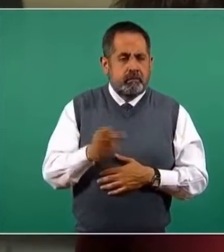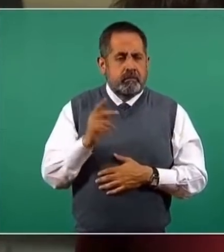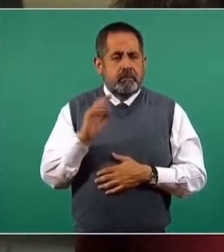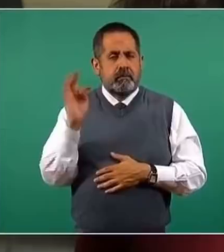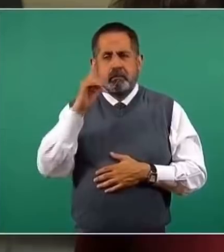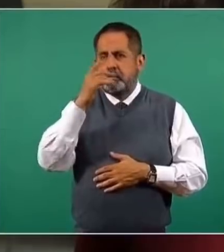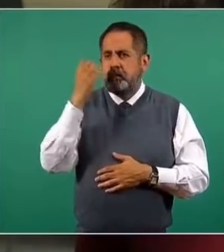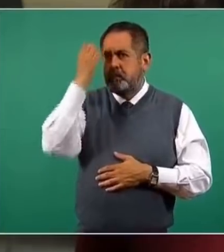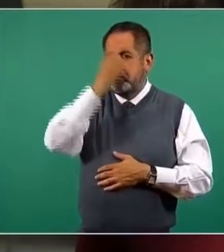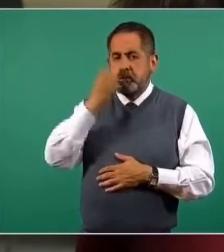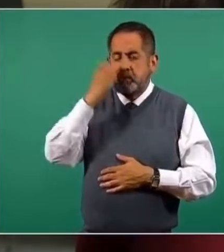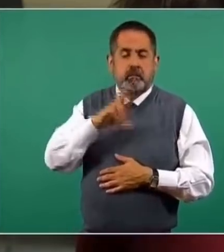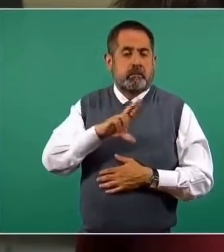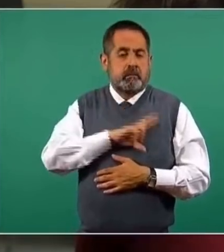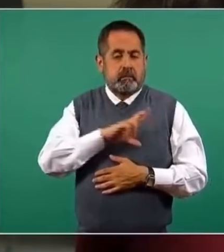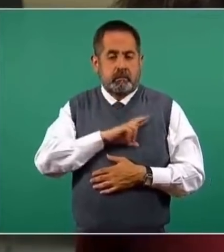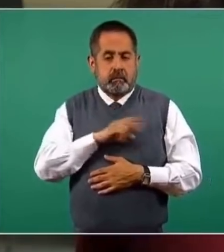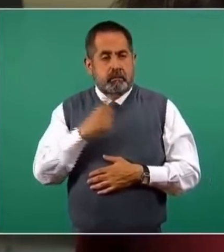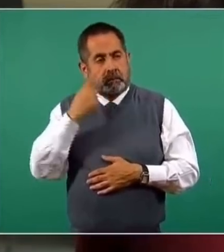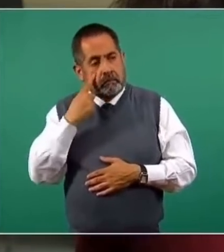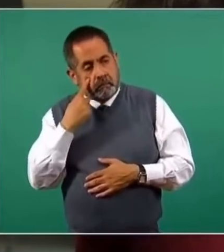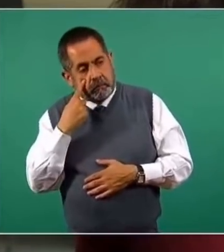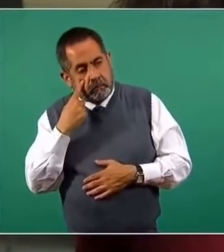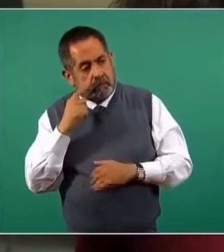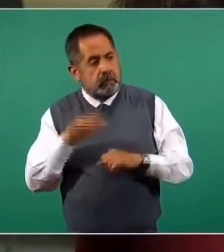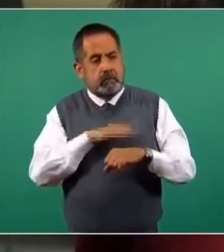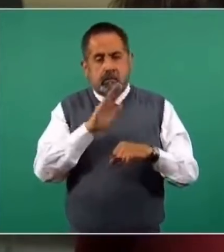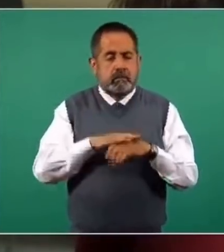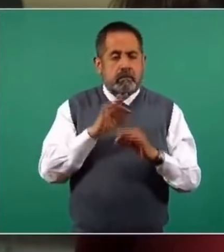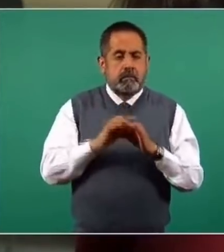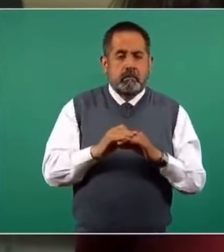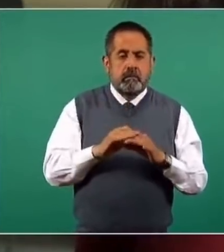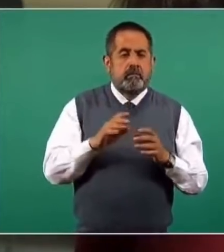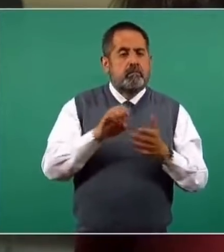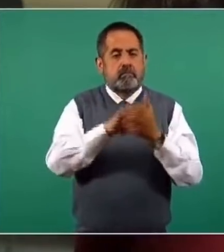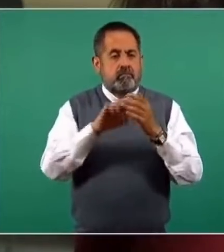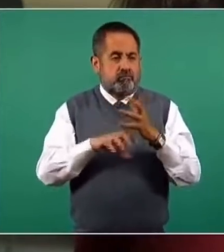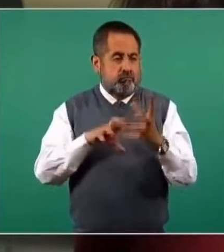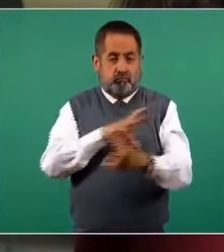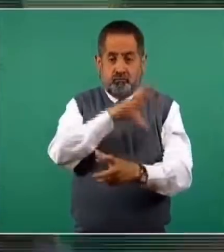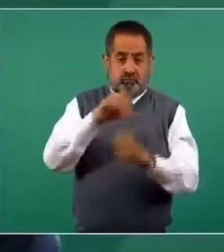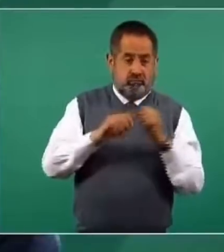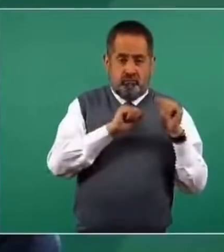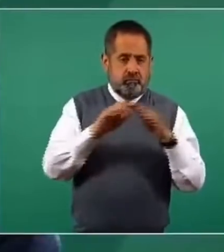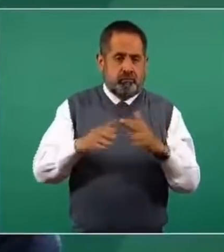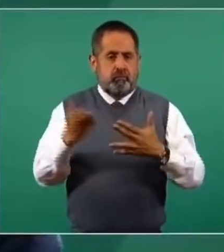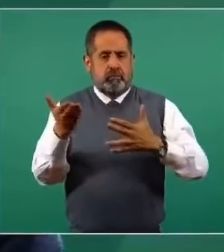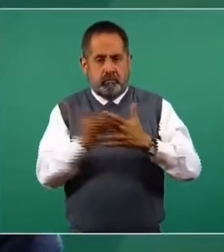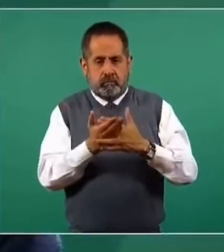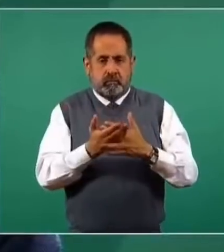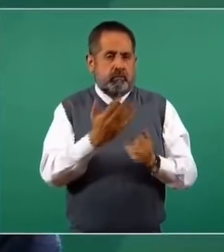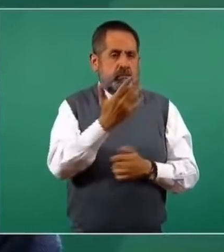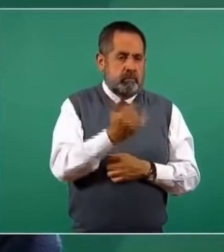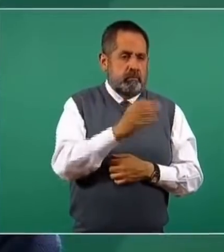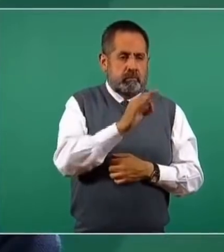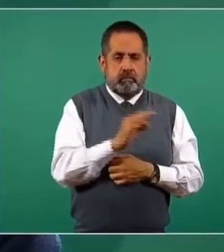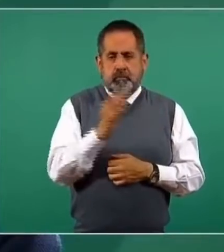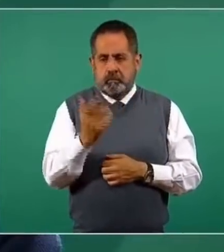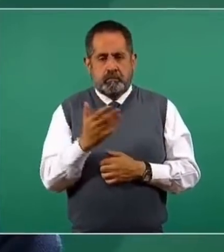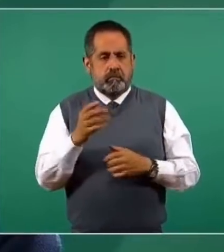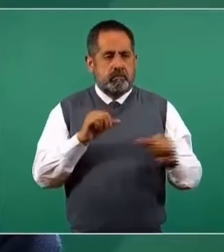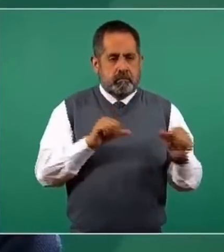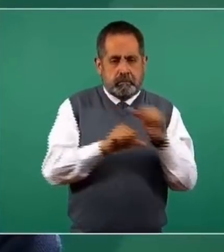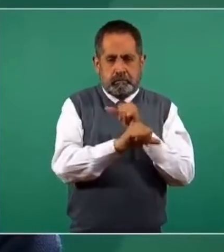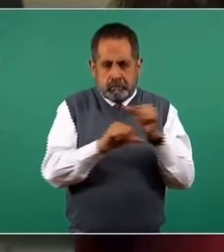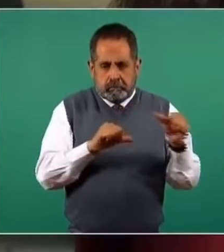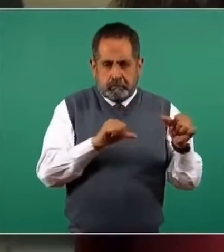en las escuelas privadas de que se cumplan los aforos, ¿no? Esto de que tienen que ir escalonadas las escuelas, mitad y mitad de los salones, si